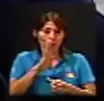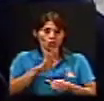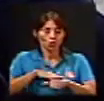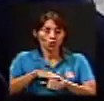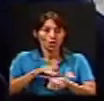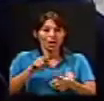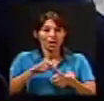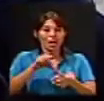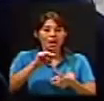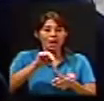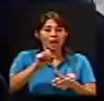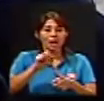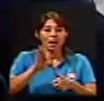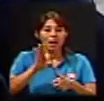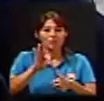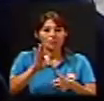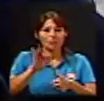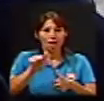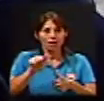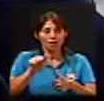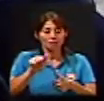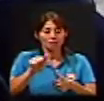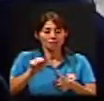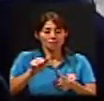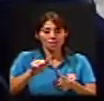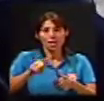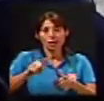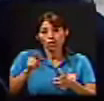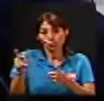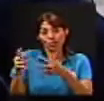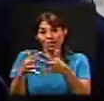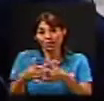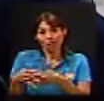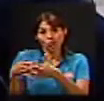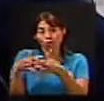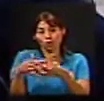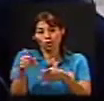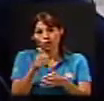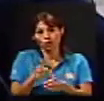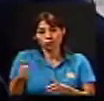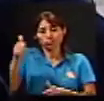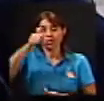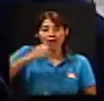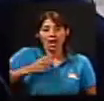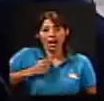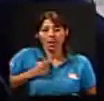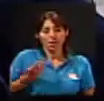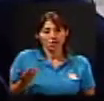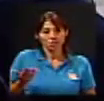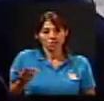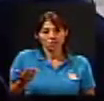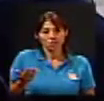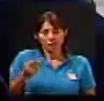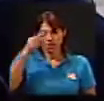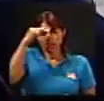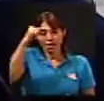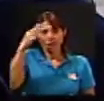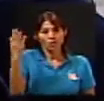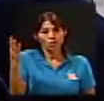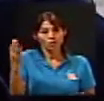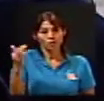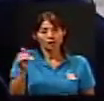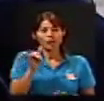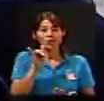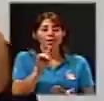donde Estados Unidos, por supuesto, es el hermano mayor de Canadá y México